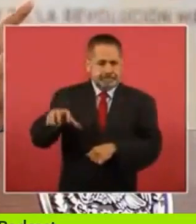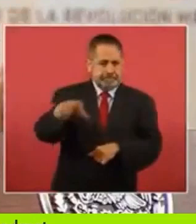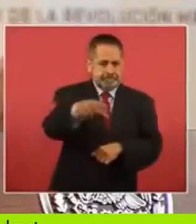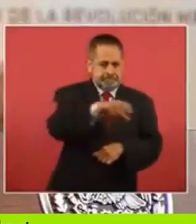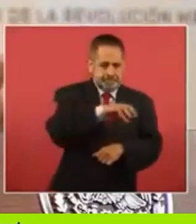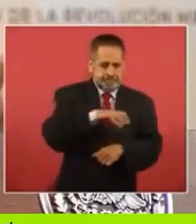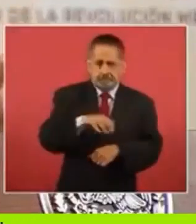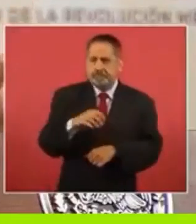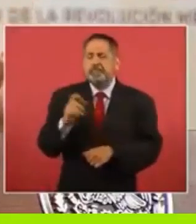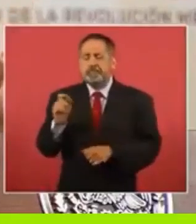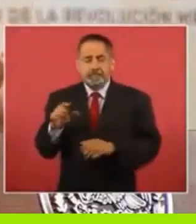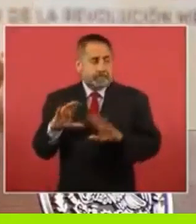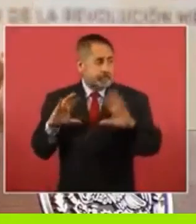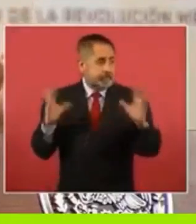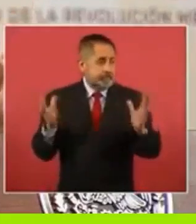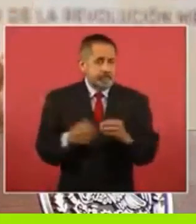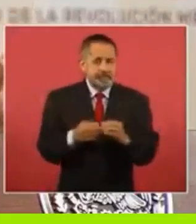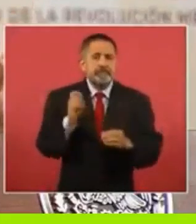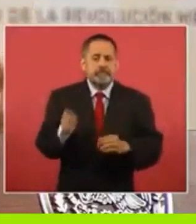solo